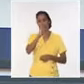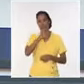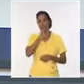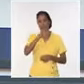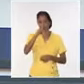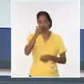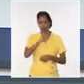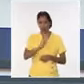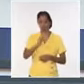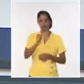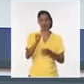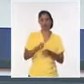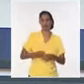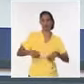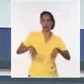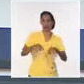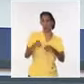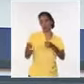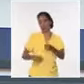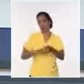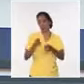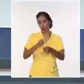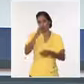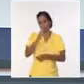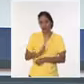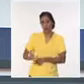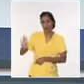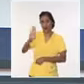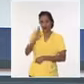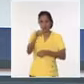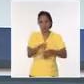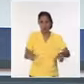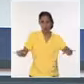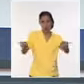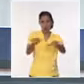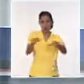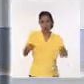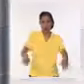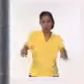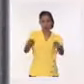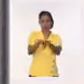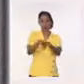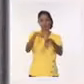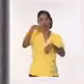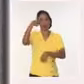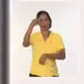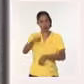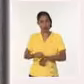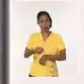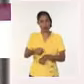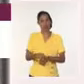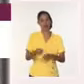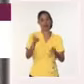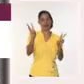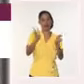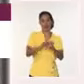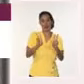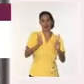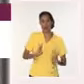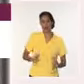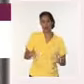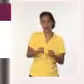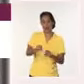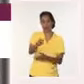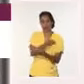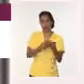Sudáfrica y por su defensa a la igualdad y también a la justicia. En su cuenta oficial de la red social X, el primer secretario del Comité Central del